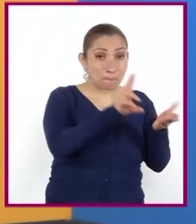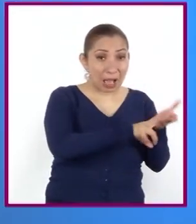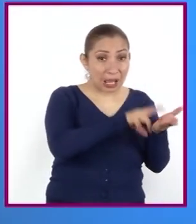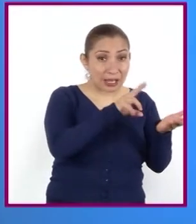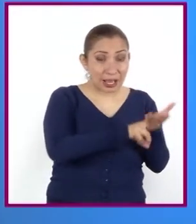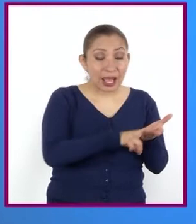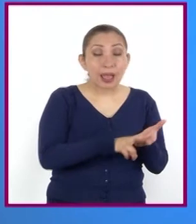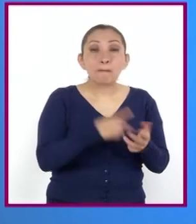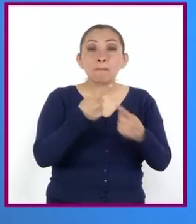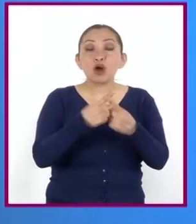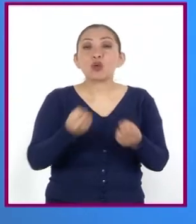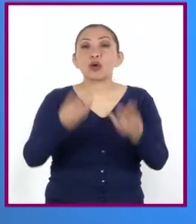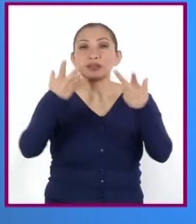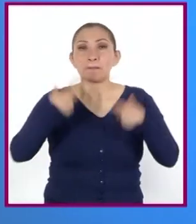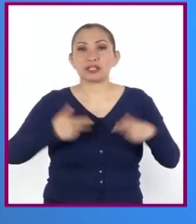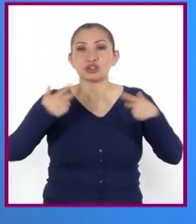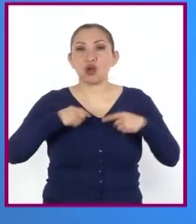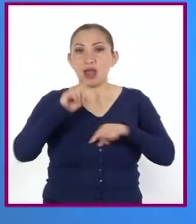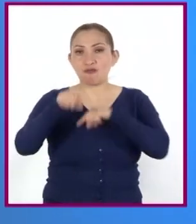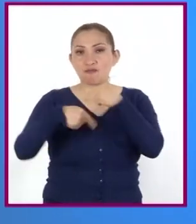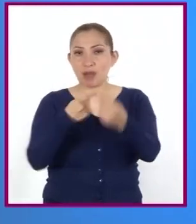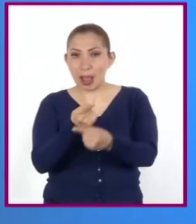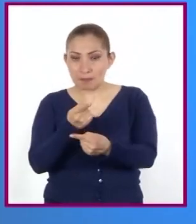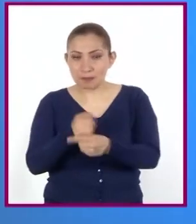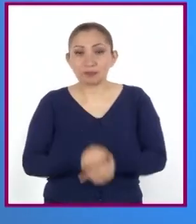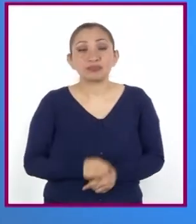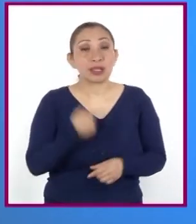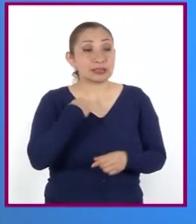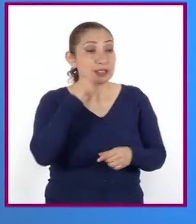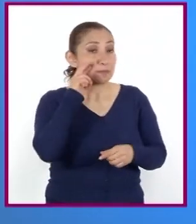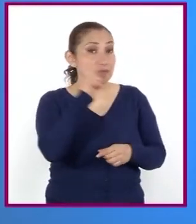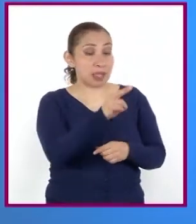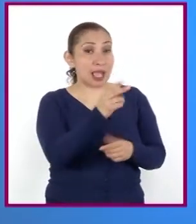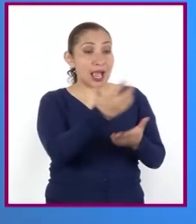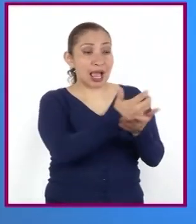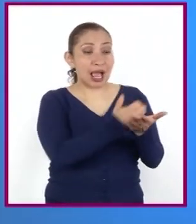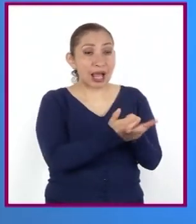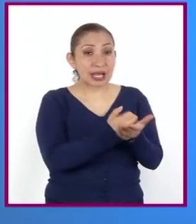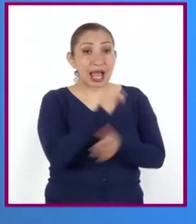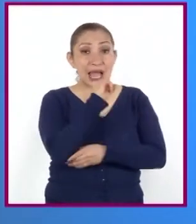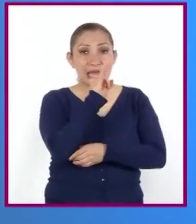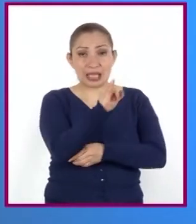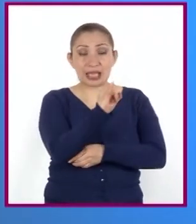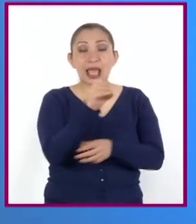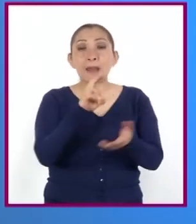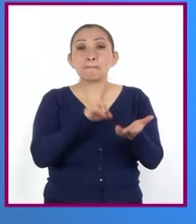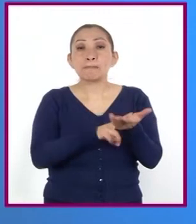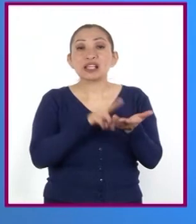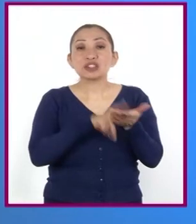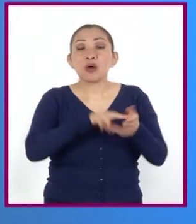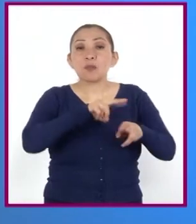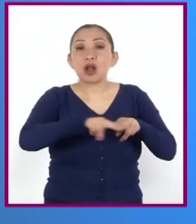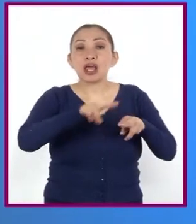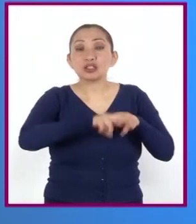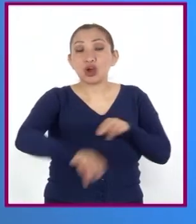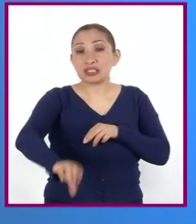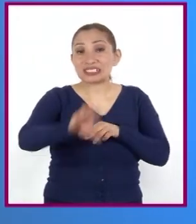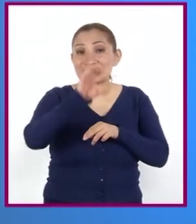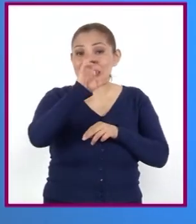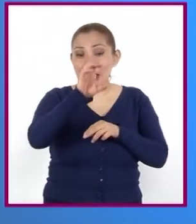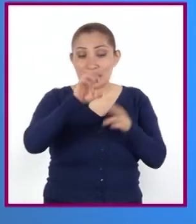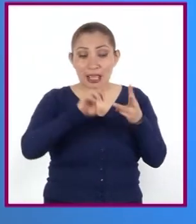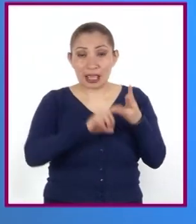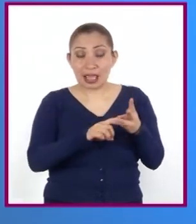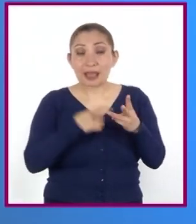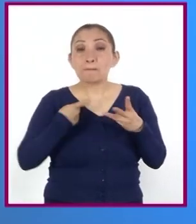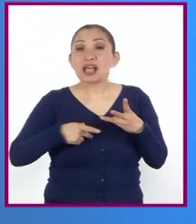espectadores. Si representamos los ingresos con la letra I, el costo de la entrada con la letra C y el